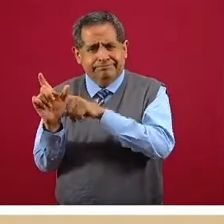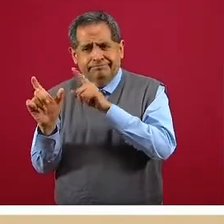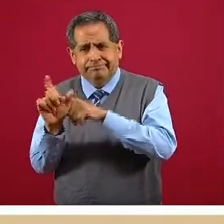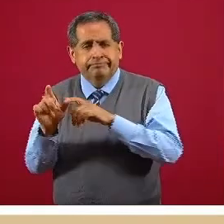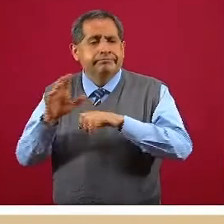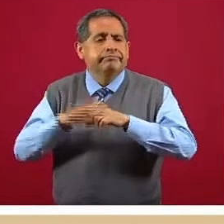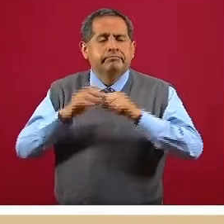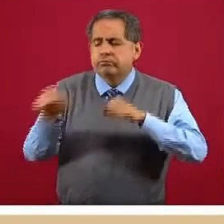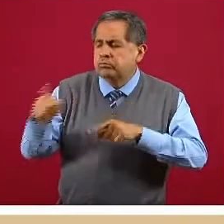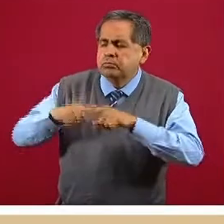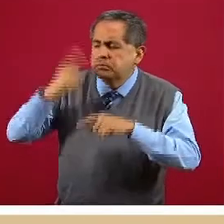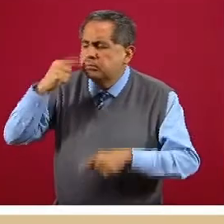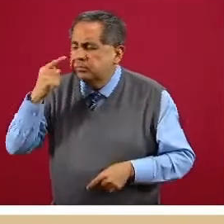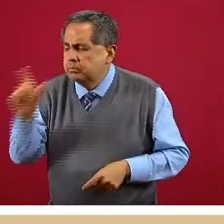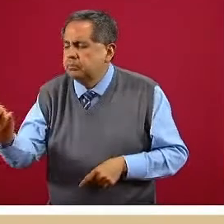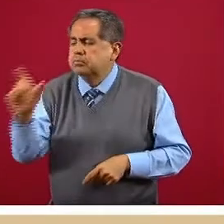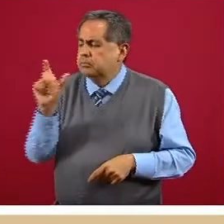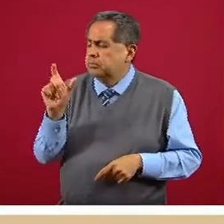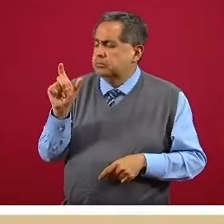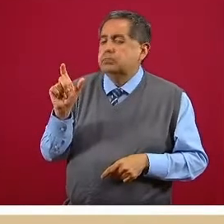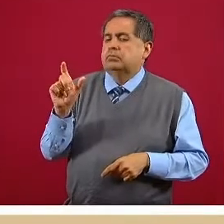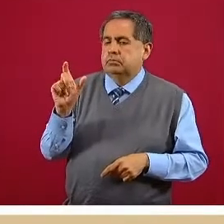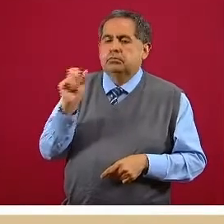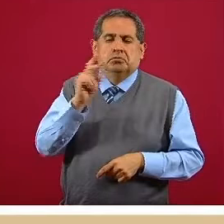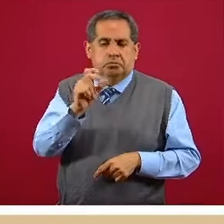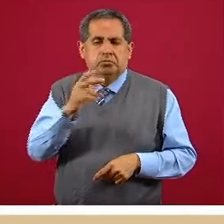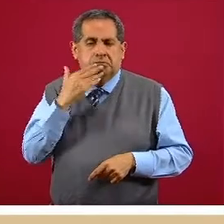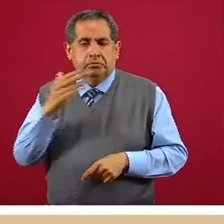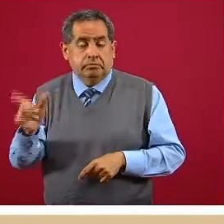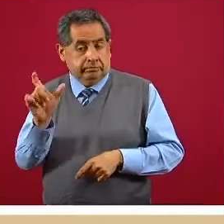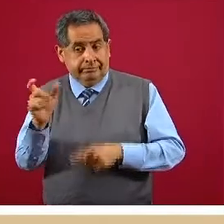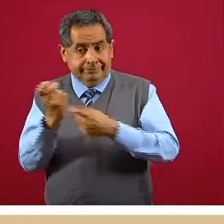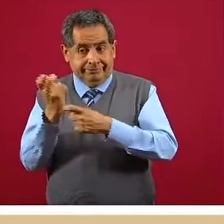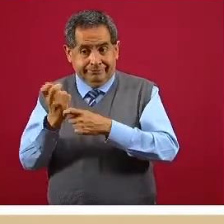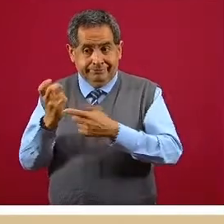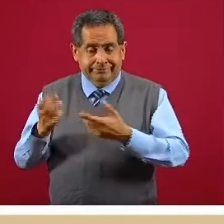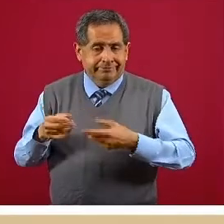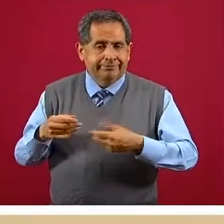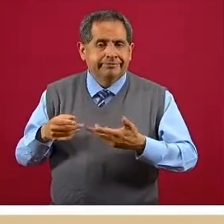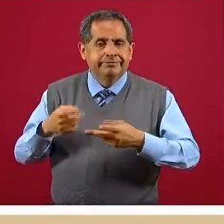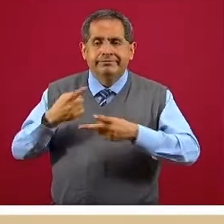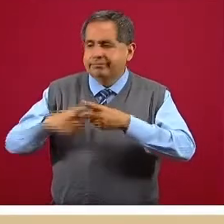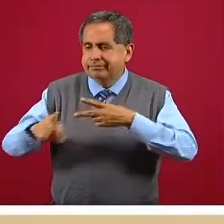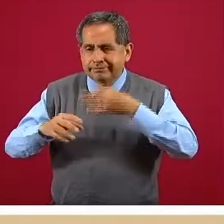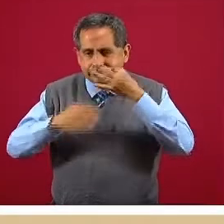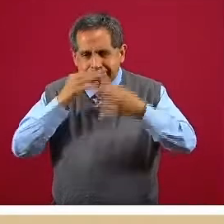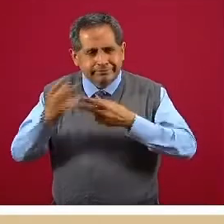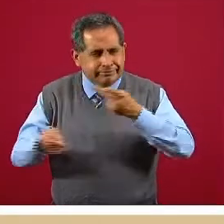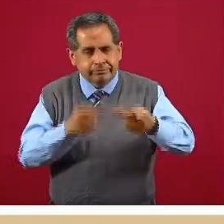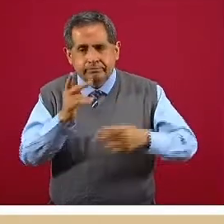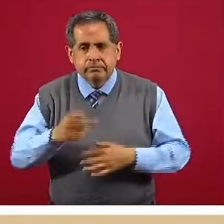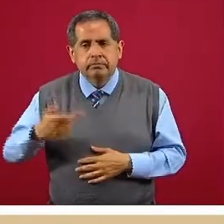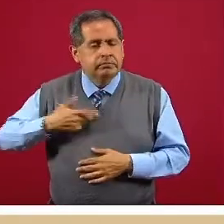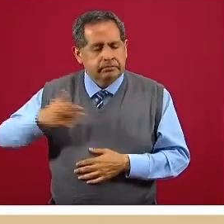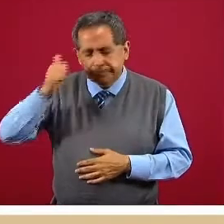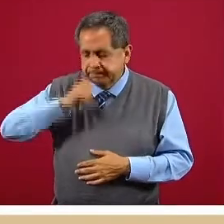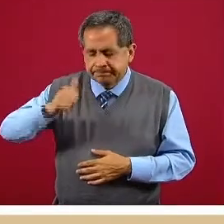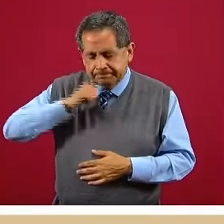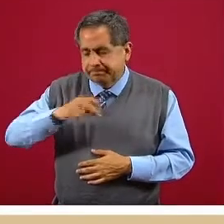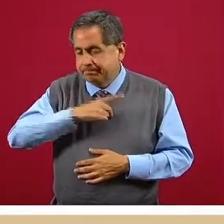la seguridad de todos los participantes. Llevan estas credenciales. Al iniciar la encuesta, el personal